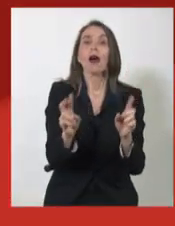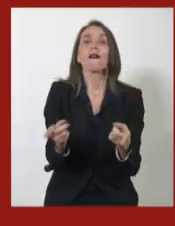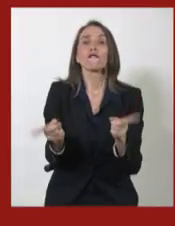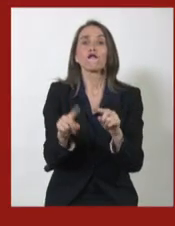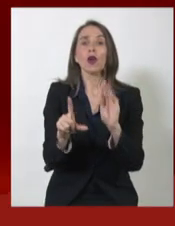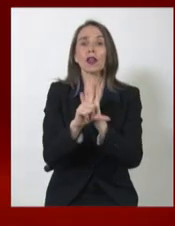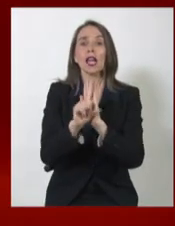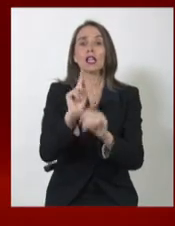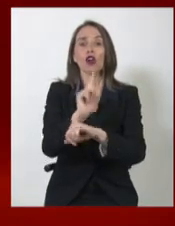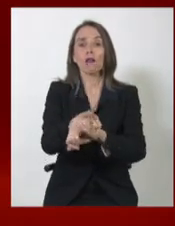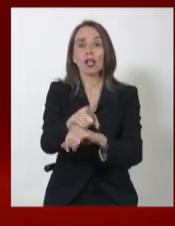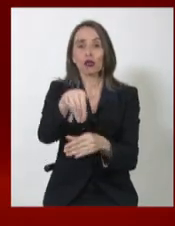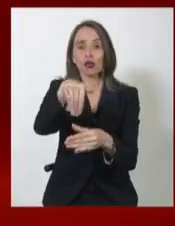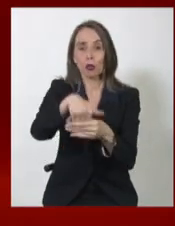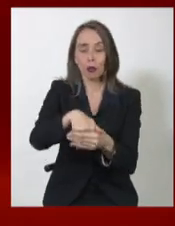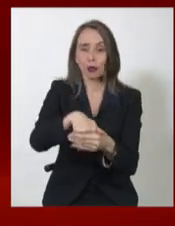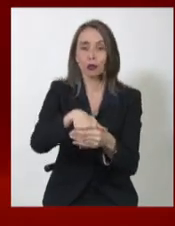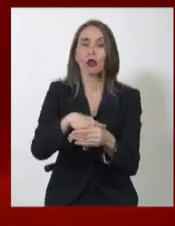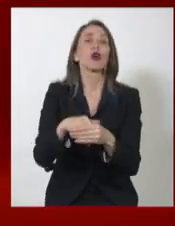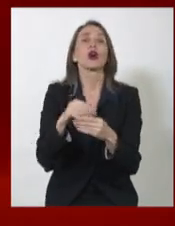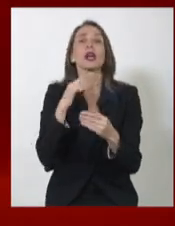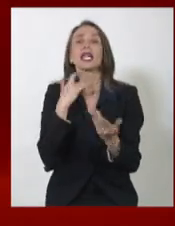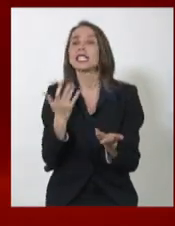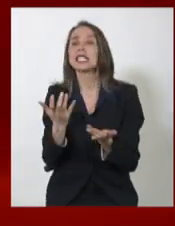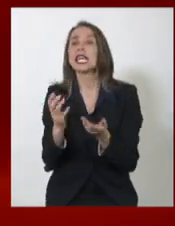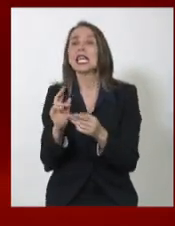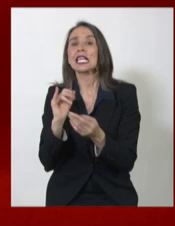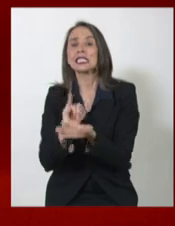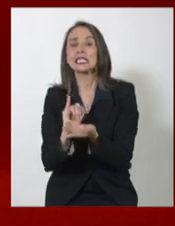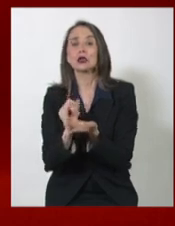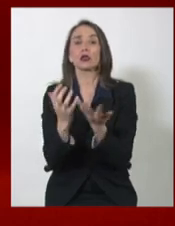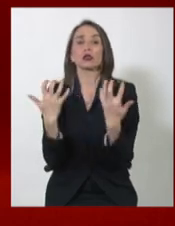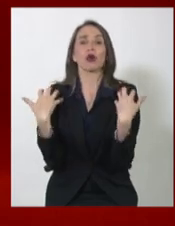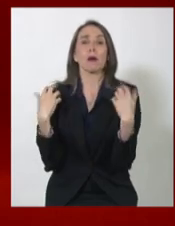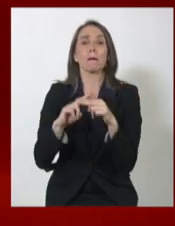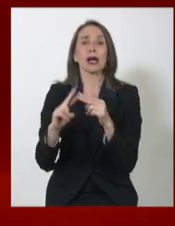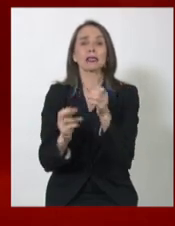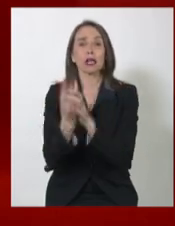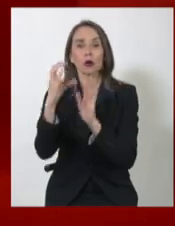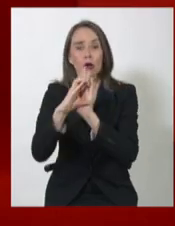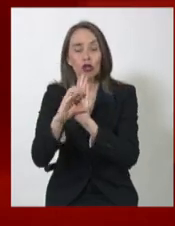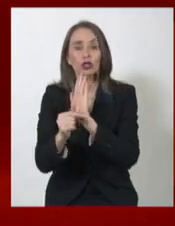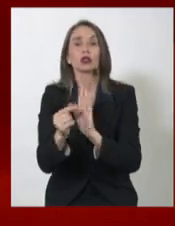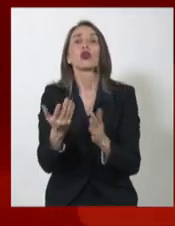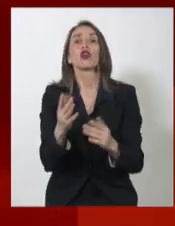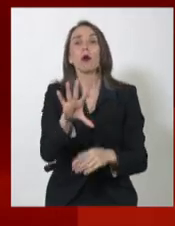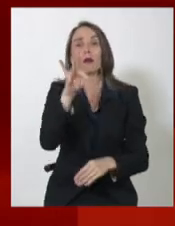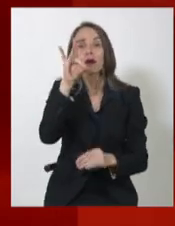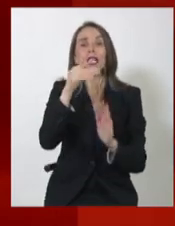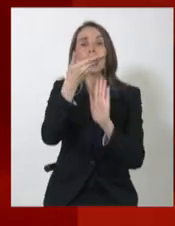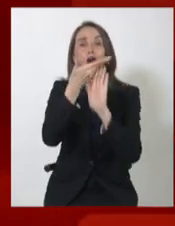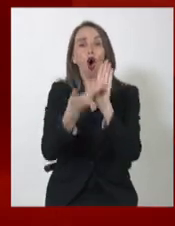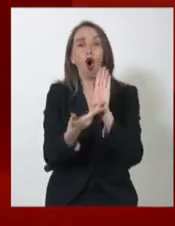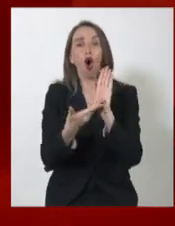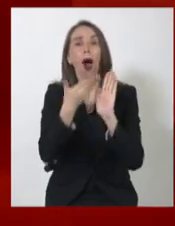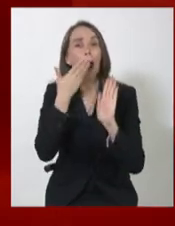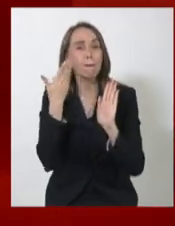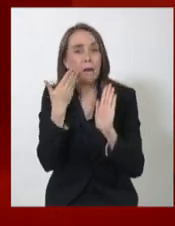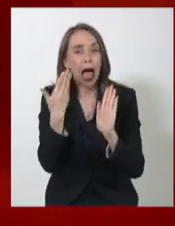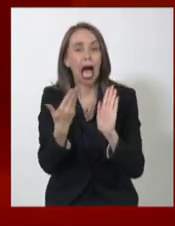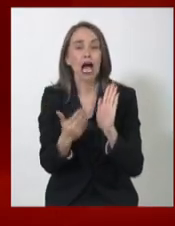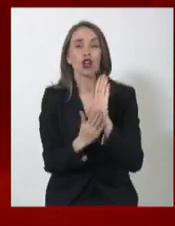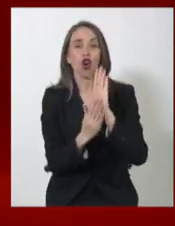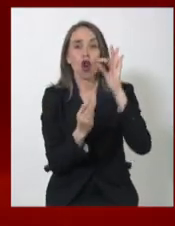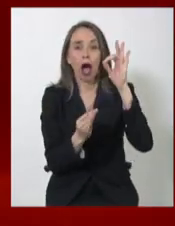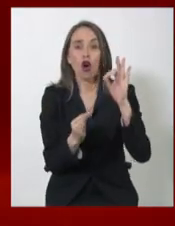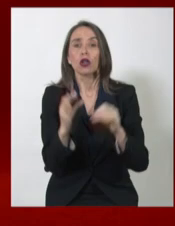voto, el tipo de órgano constituyente que se va a elegir, el quórum, la llamada hoja en blanco,